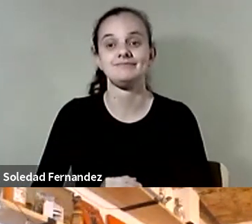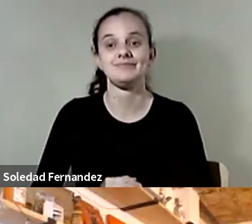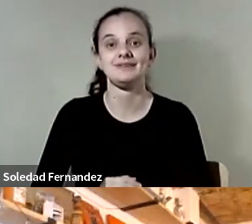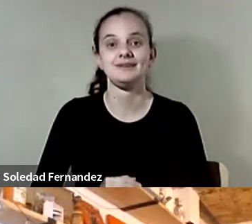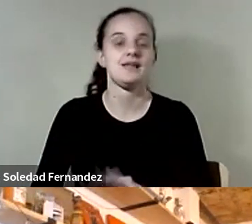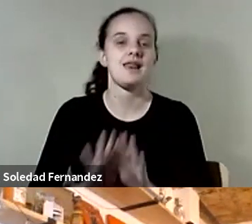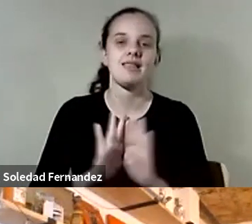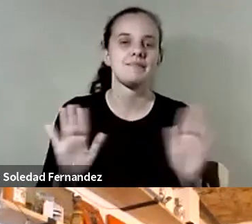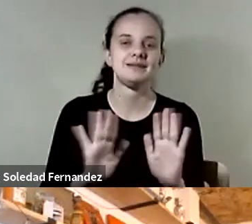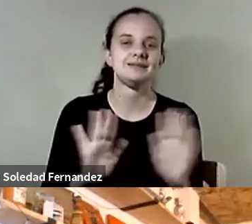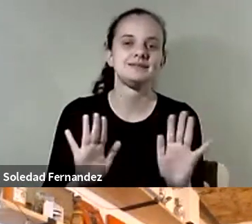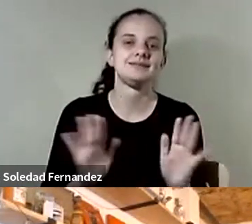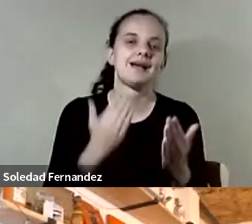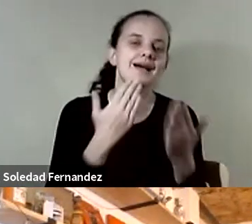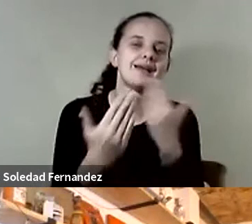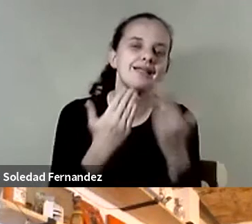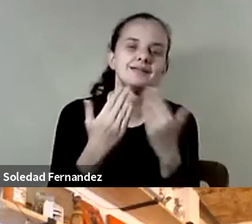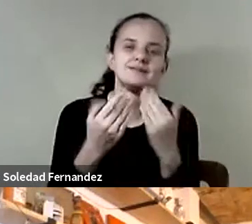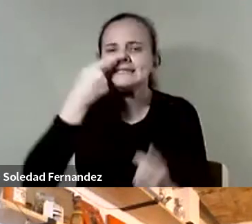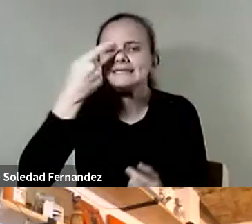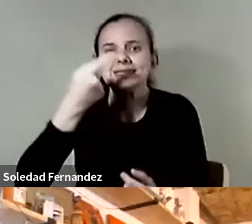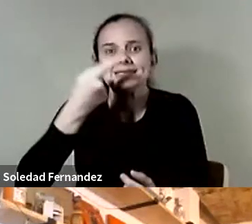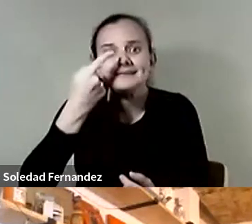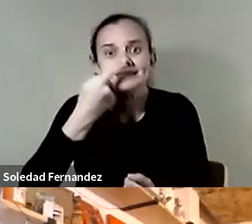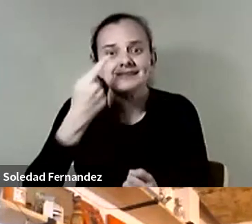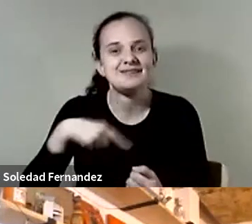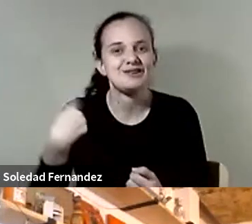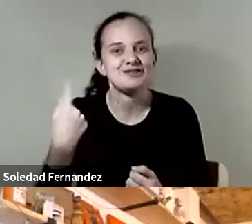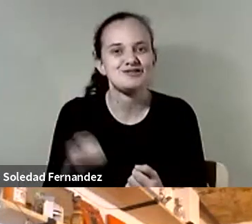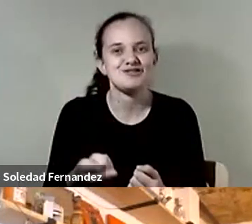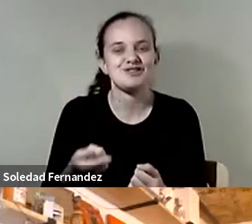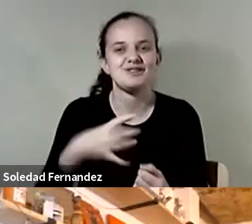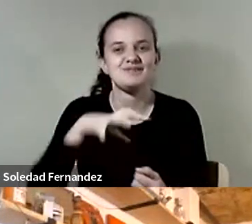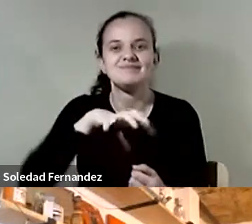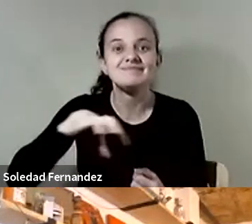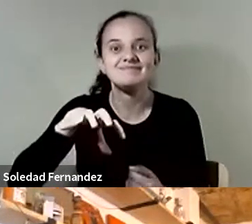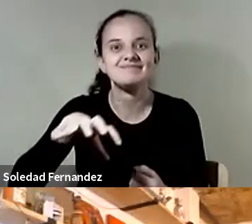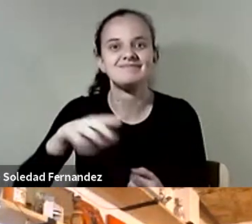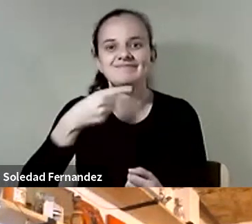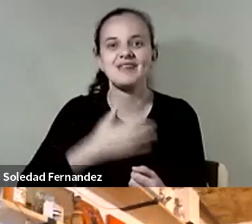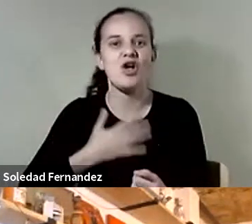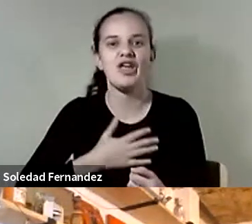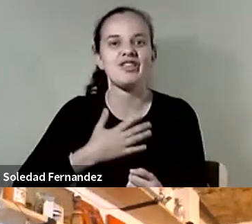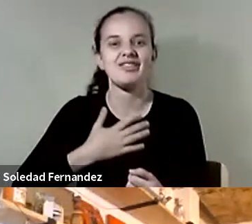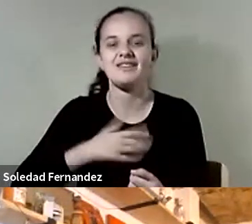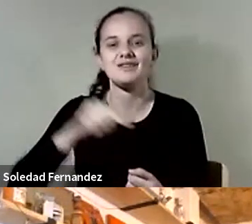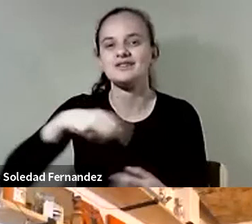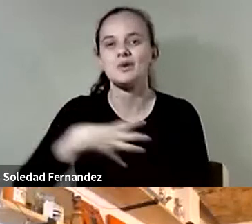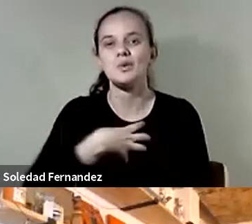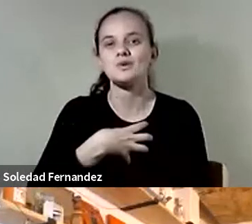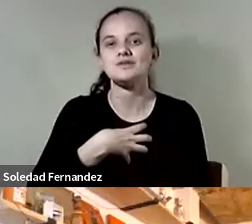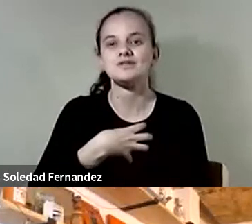nada más que agradecerles, la verdad que es súper interesante. Nosotros desde la agencia estamos muy contentos de llevar a cabo este curso y pensar